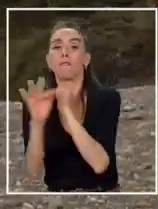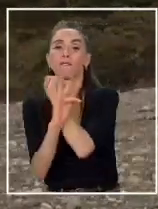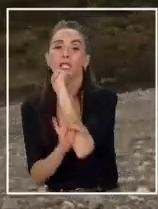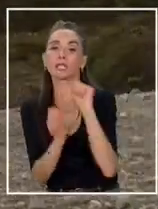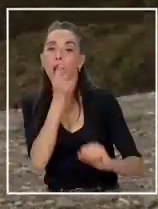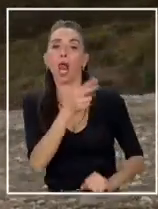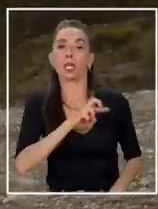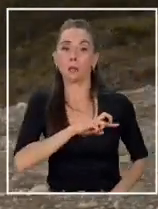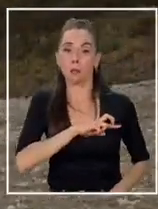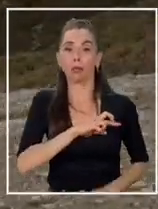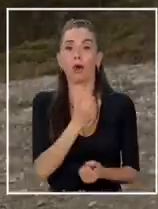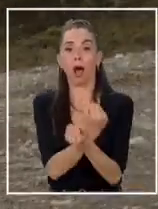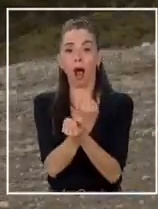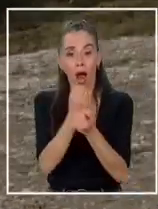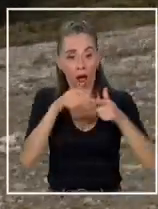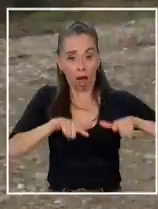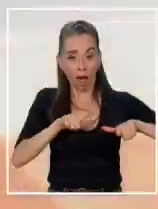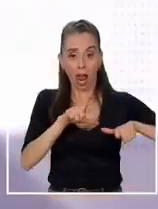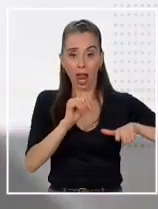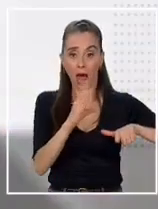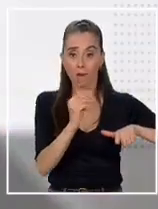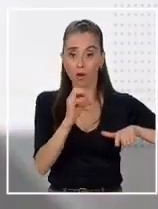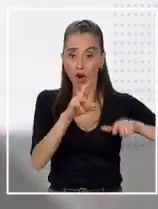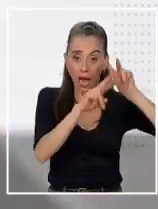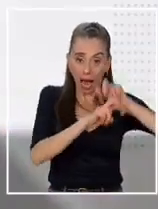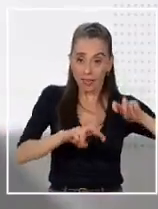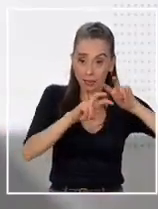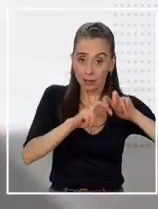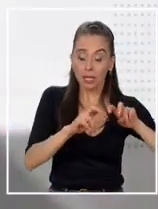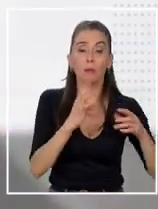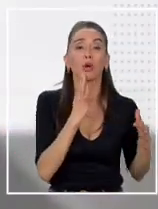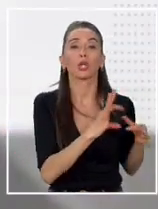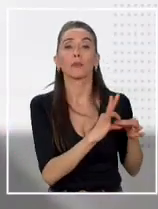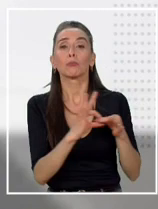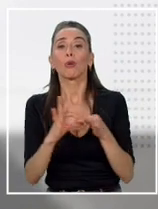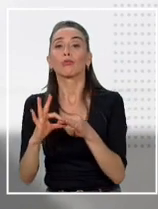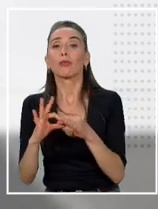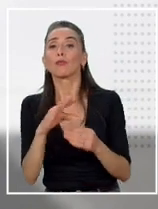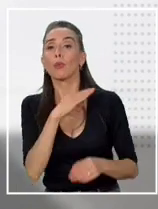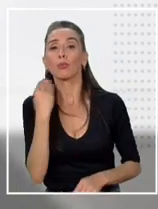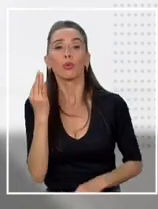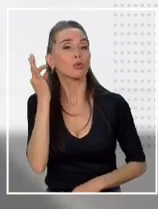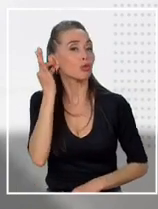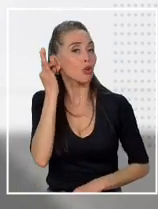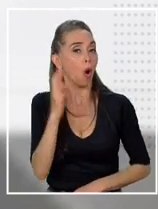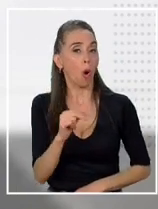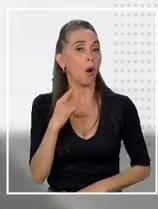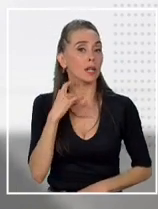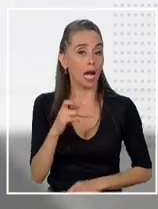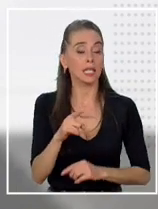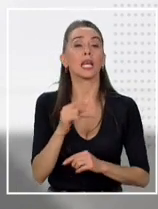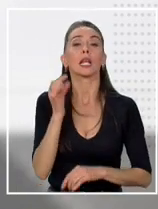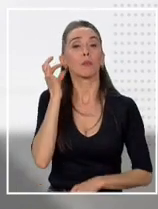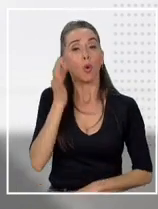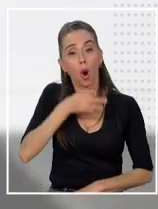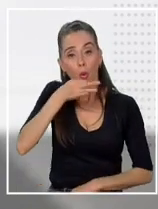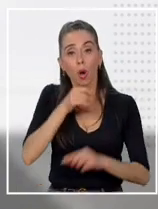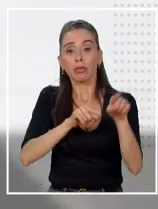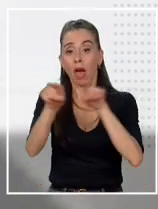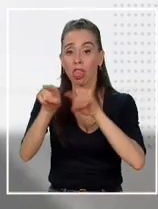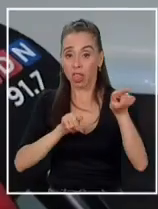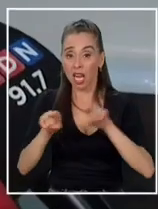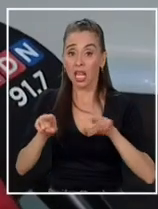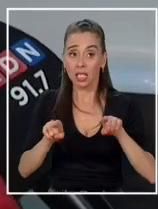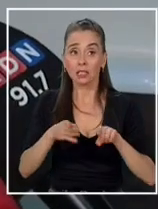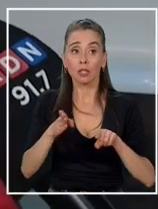las diligencias pertinentes para esclarecer la causa de muerte de Raquel. Las diligencias se siguen efectuando, tenemos